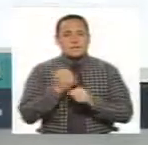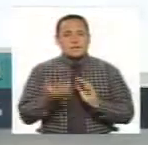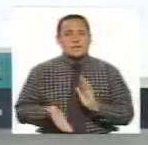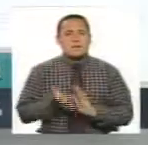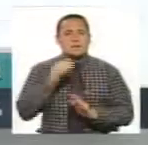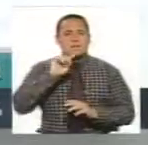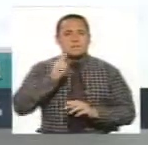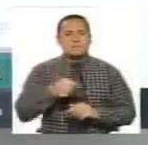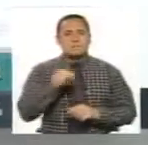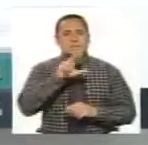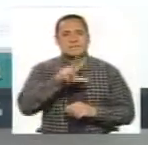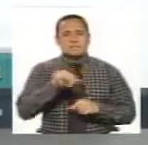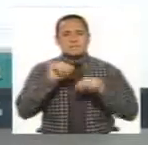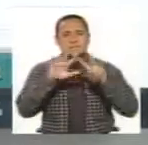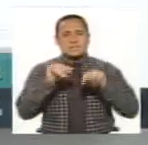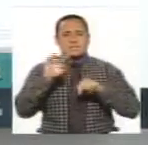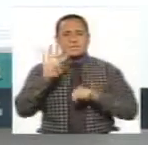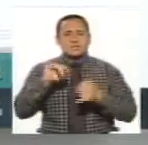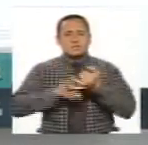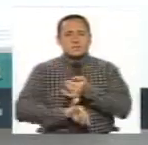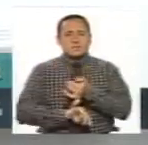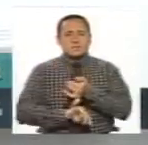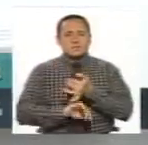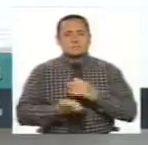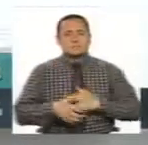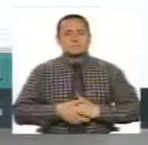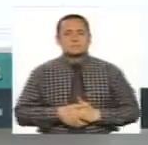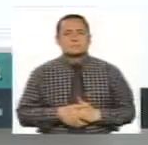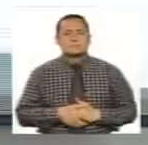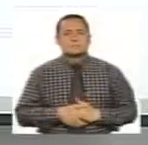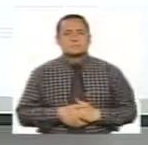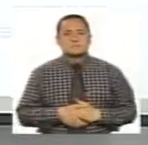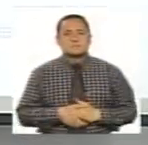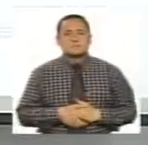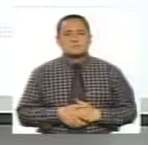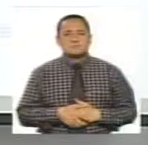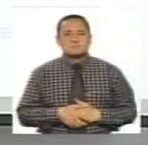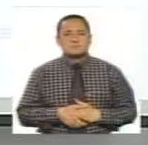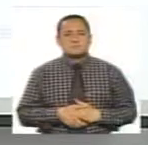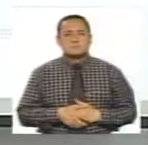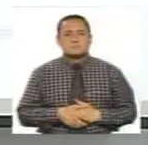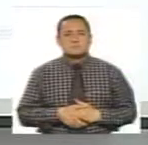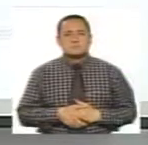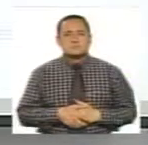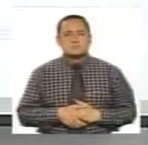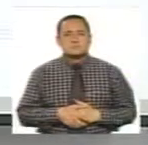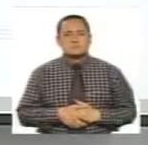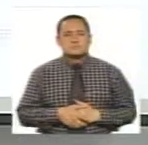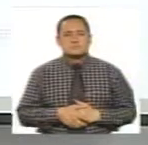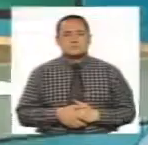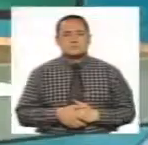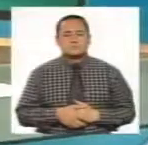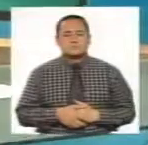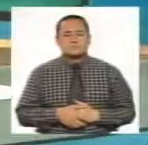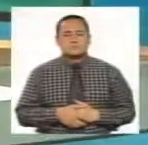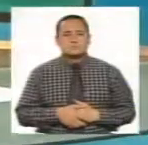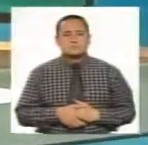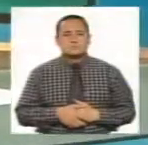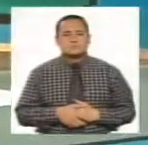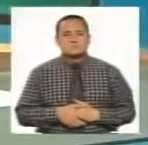a 1.374 soles. Y podemos informar que se incrementó